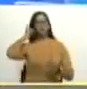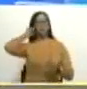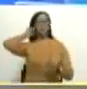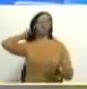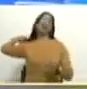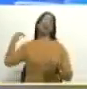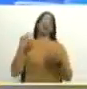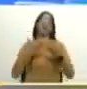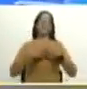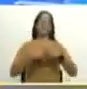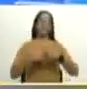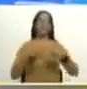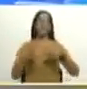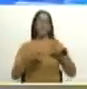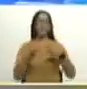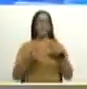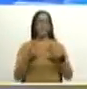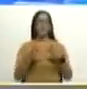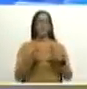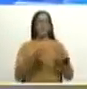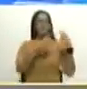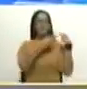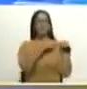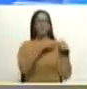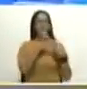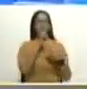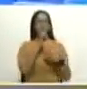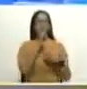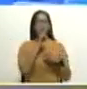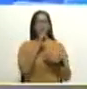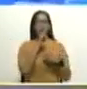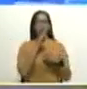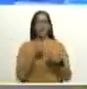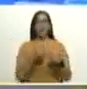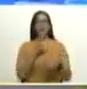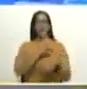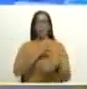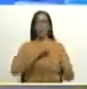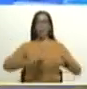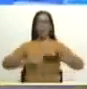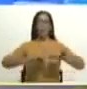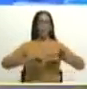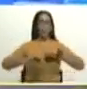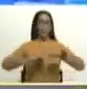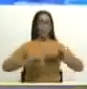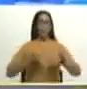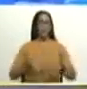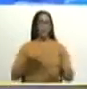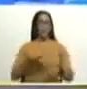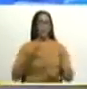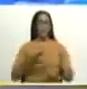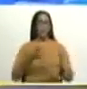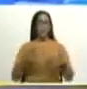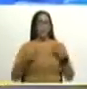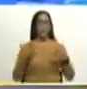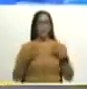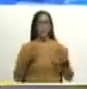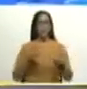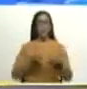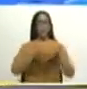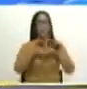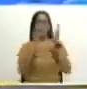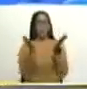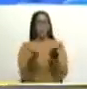los productores, cargan la información en el comité promotor de este importante evento a nivel